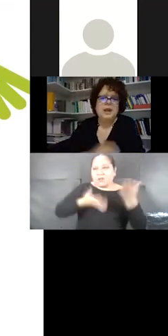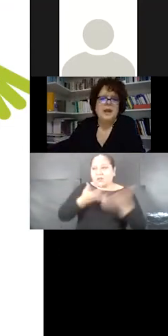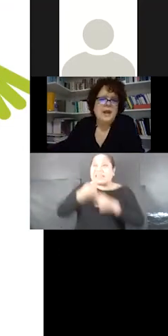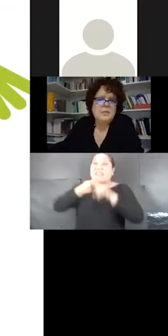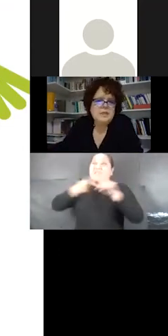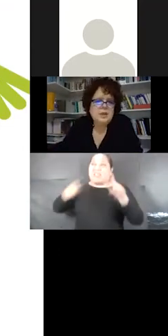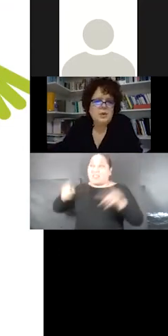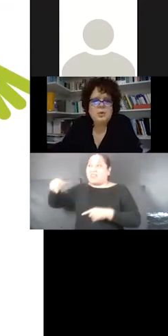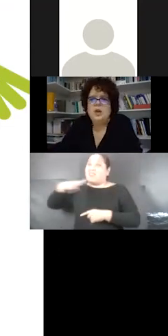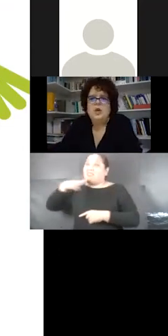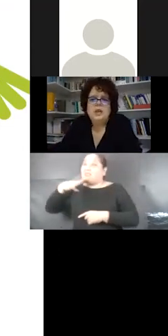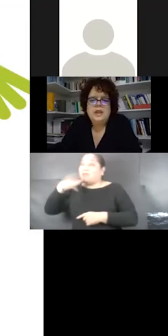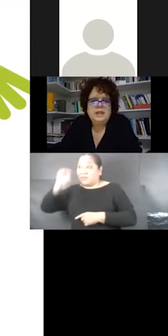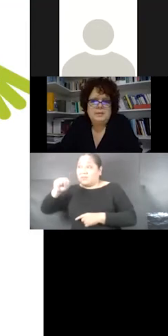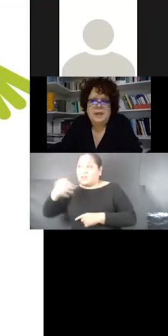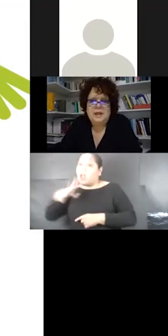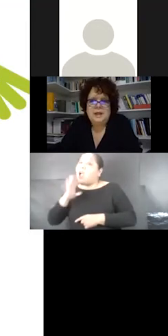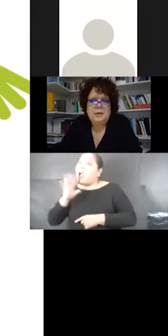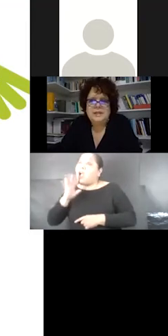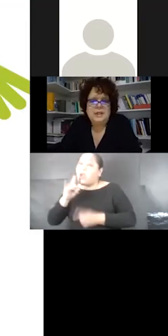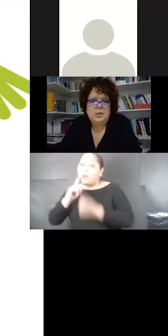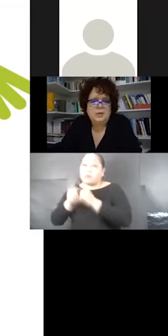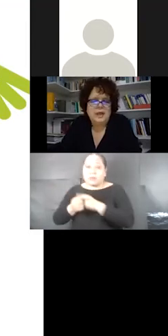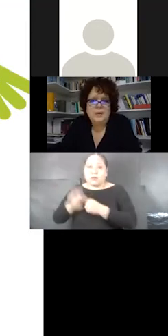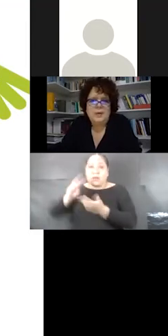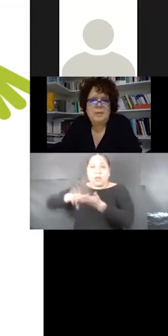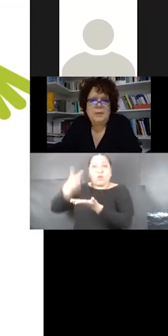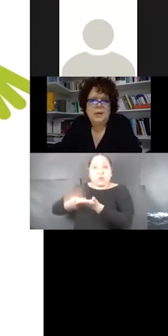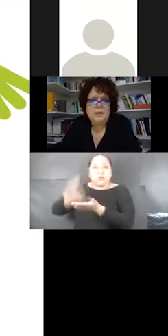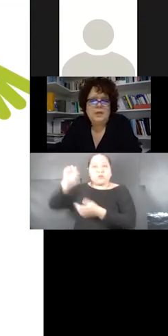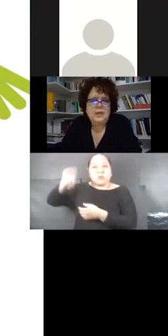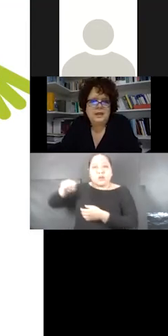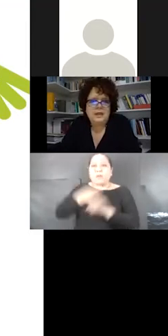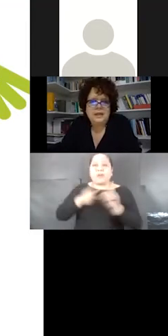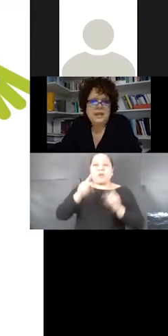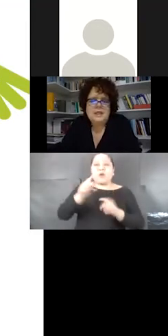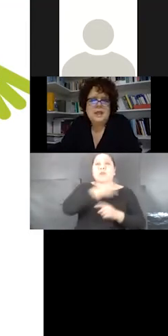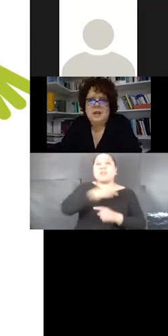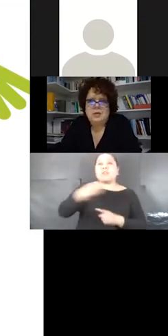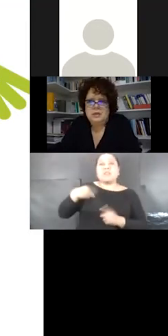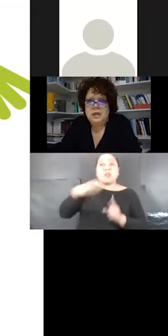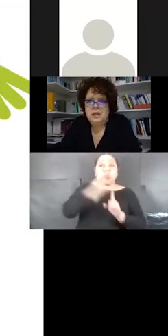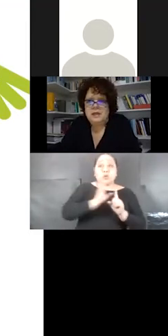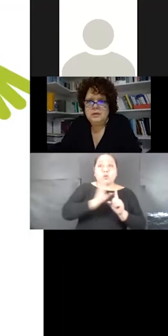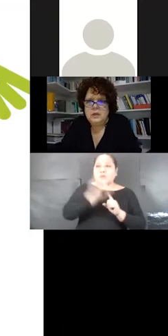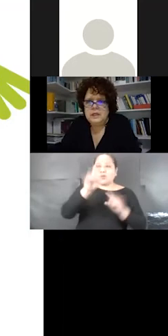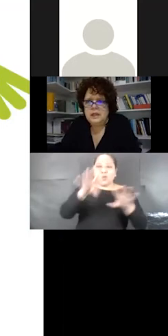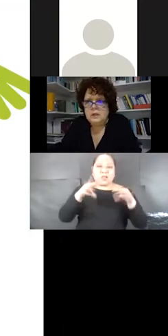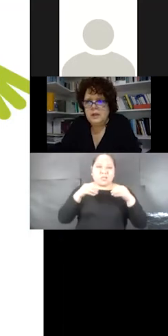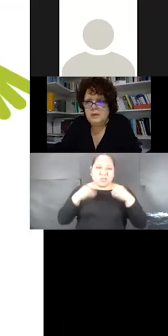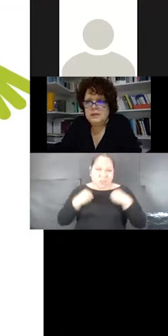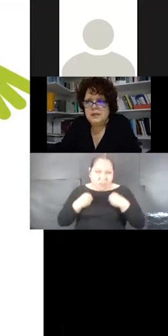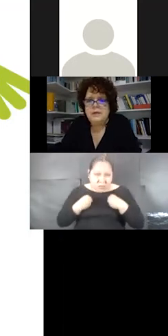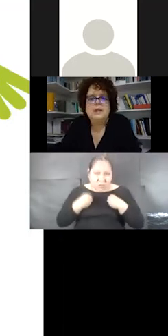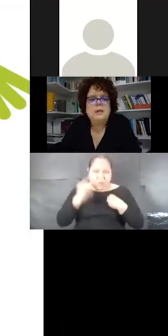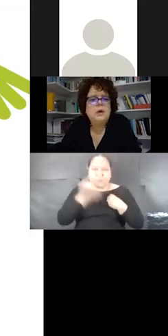Porque el Ministerio de Cultura no quiere aceptar a la lengua de señas como una lengua originaria. Dicen que no, dicen que las lenguas originarias son las